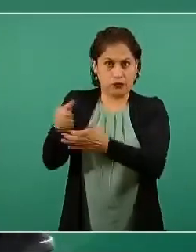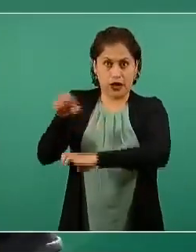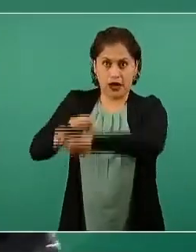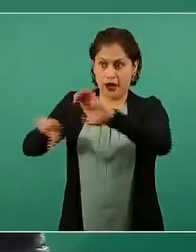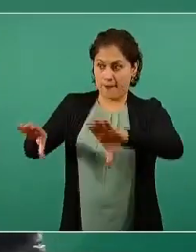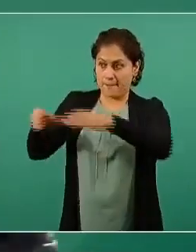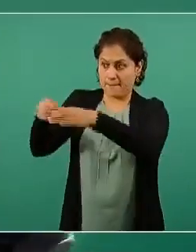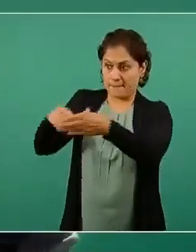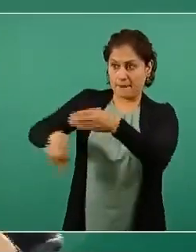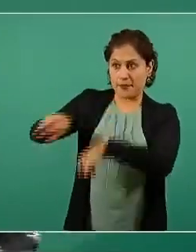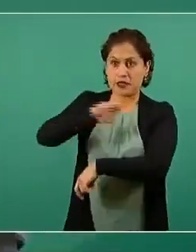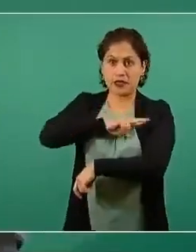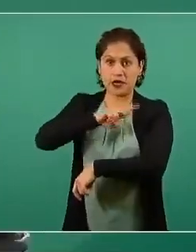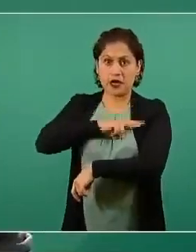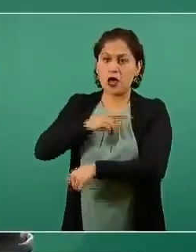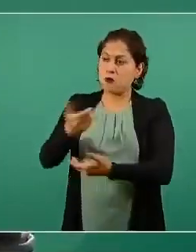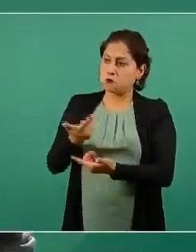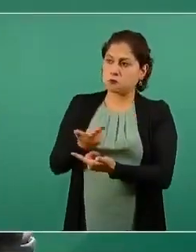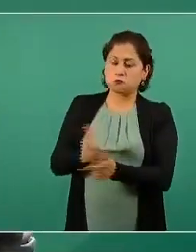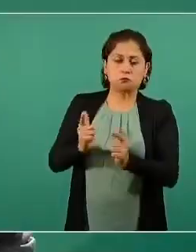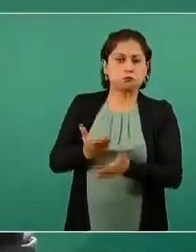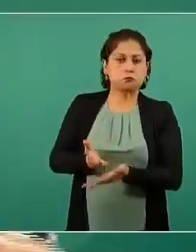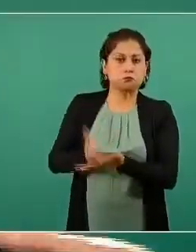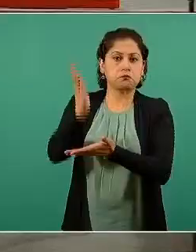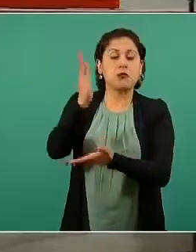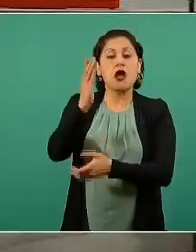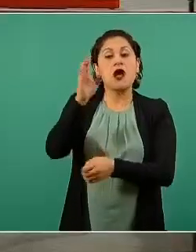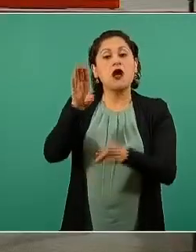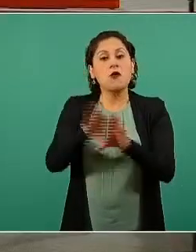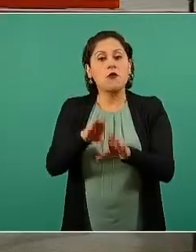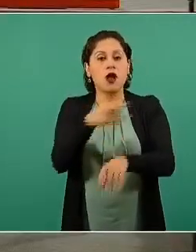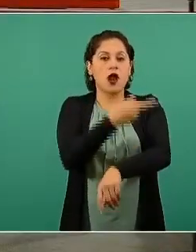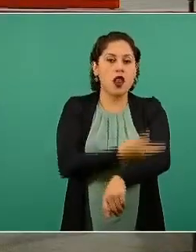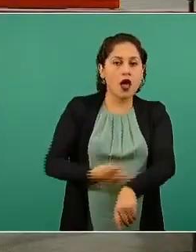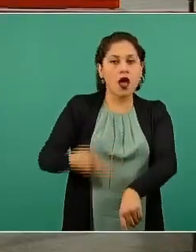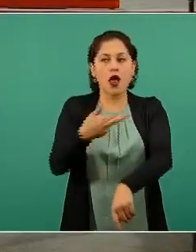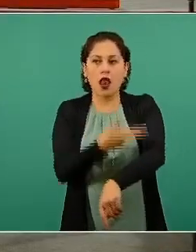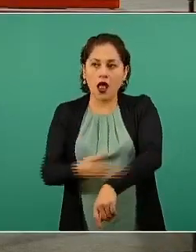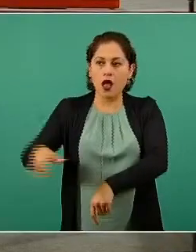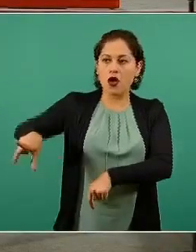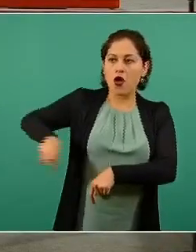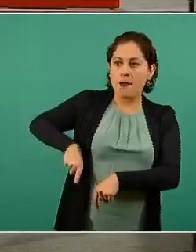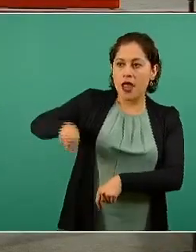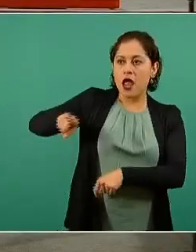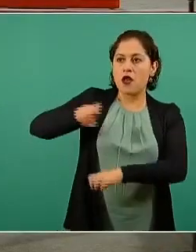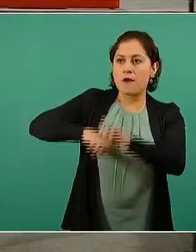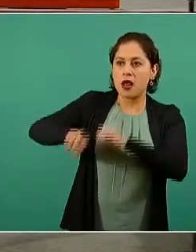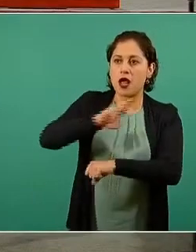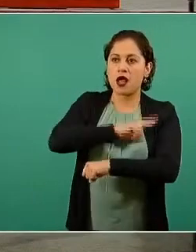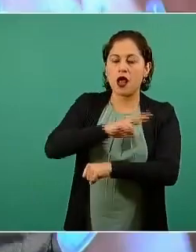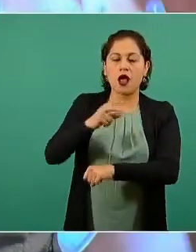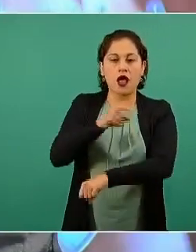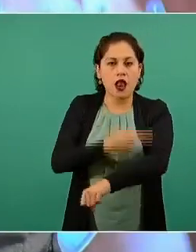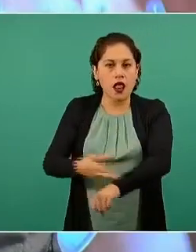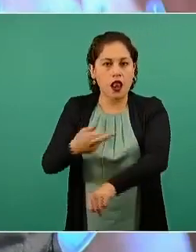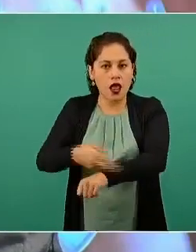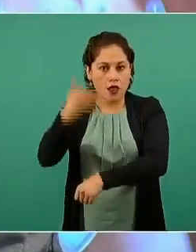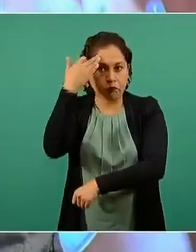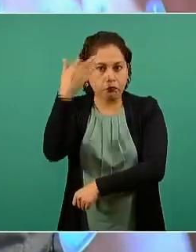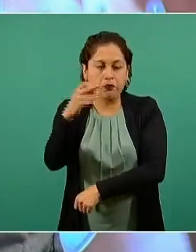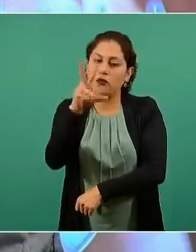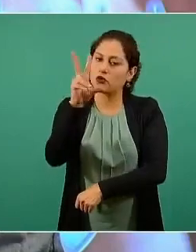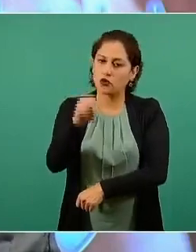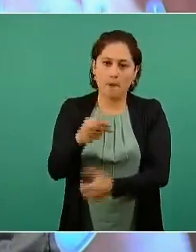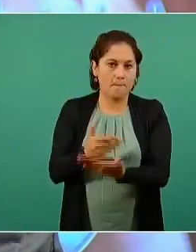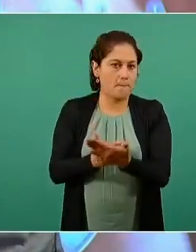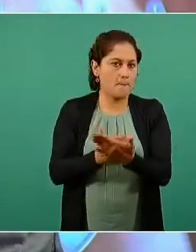no hubiera obstáculos burocráticos o de cualquier otra naturaleza a ese arreglo entre entidades privadas. Esto lo que ha permitido es